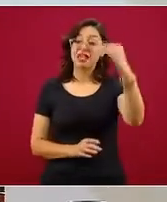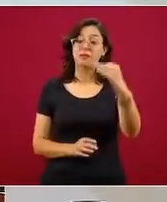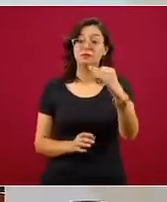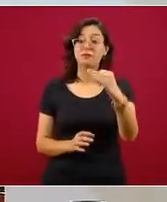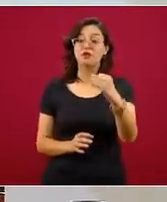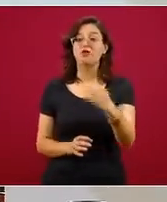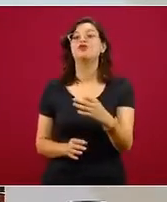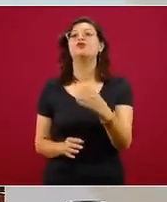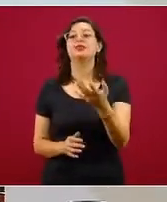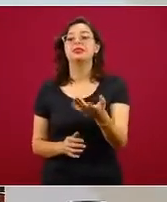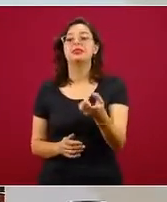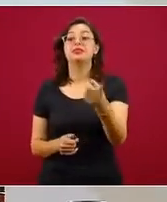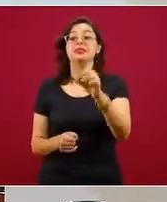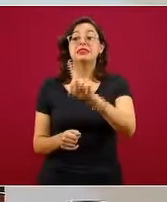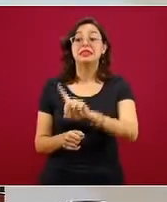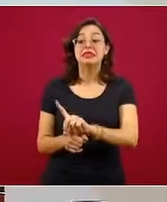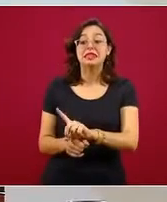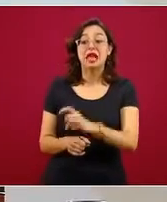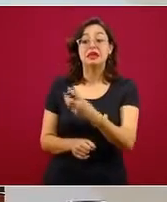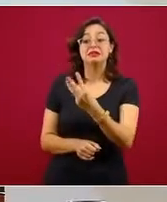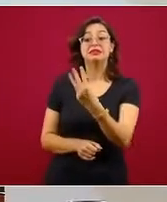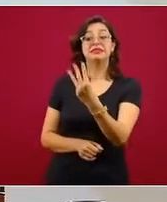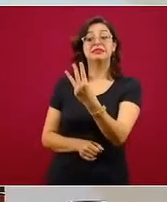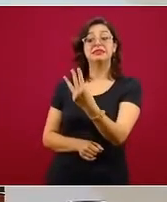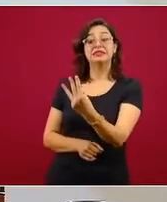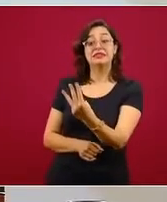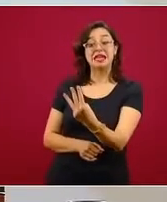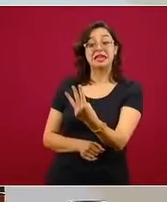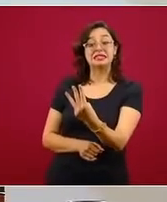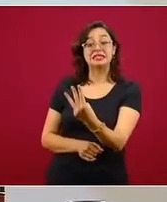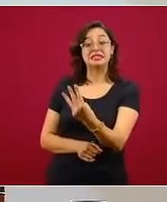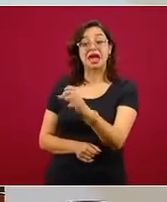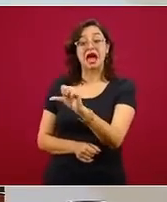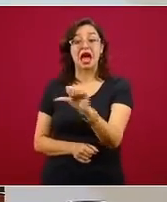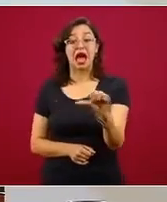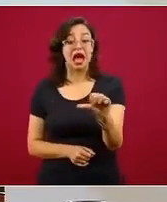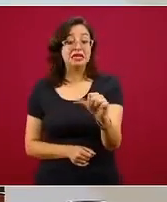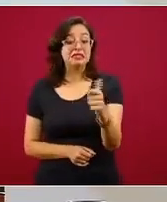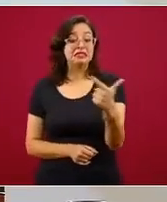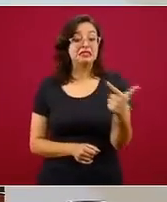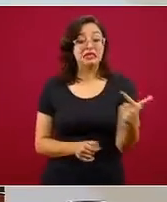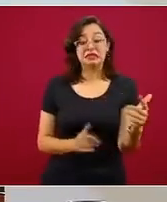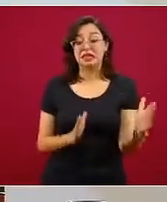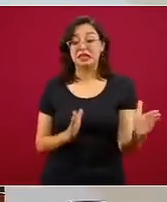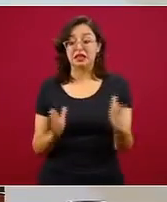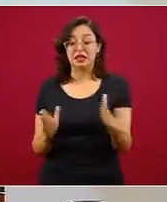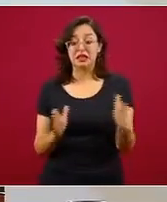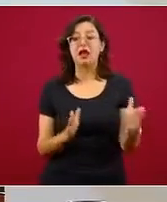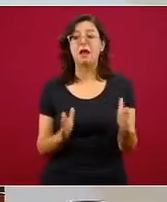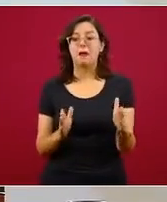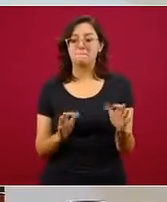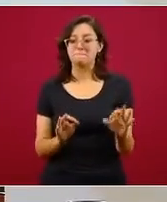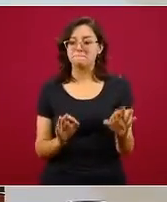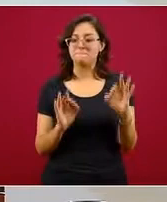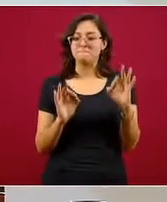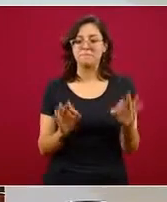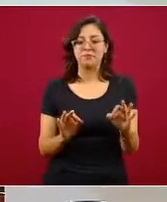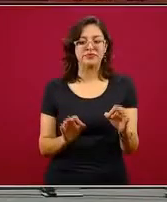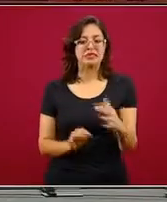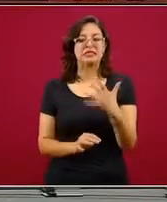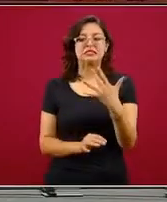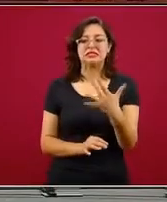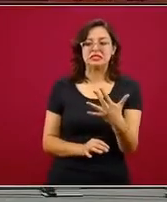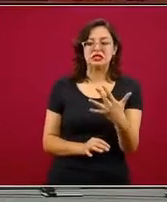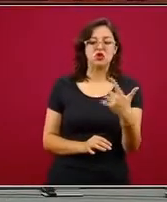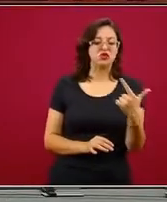día 3 con todavía baja probabilidad y el día 7 con una probabilidad mayor, el ideal es entre el día 5